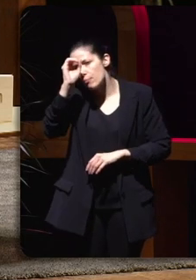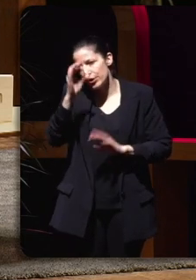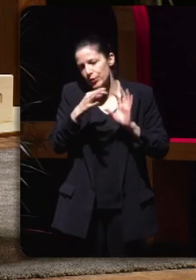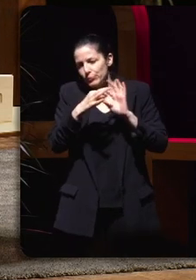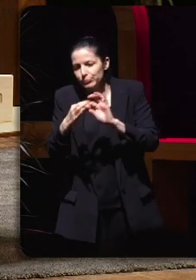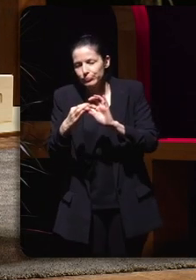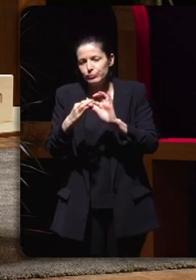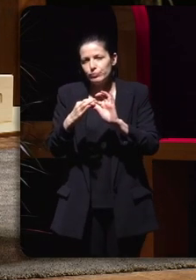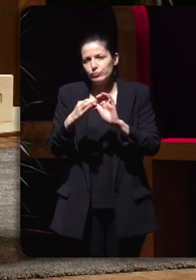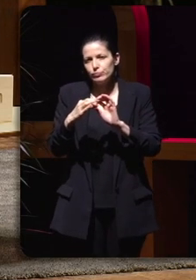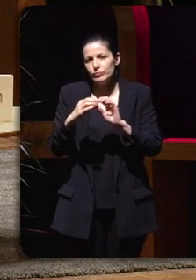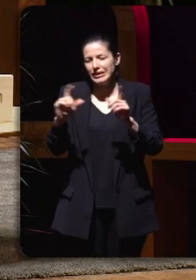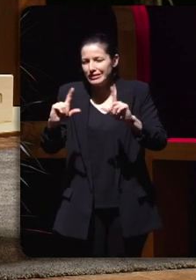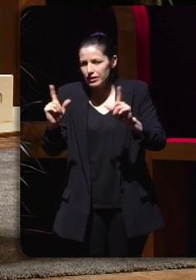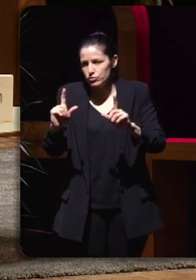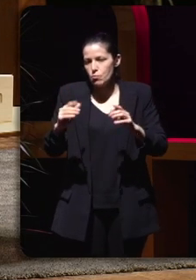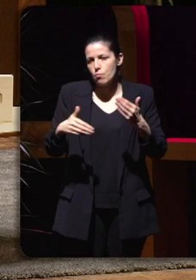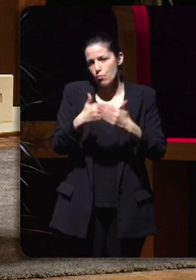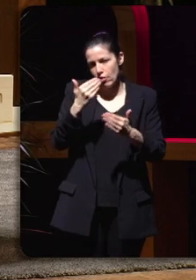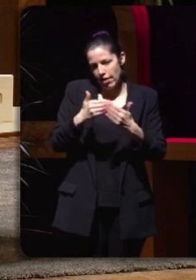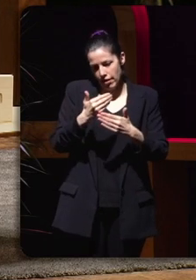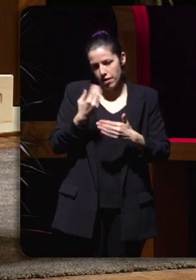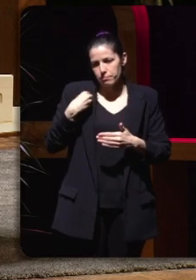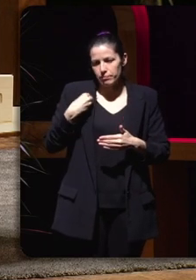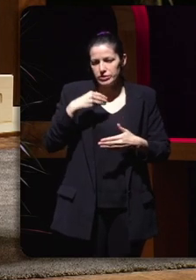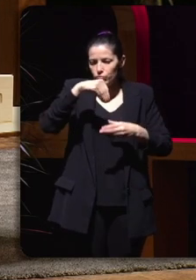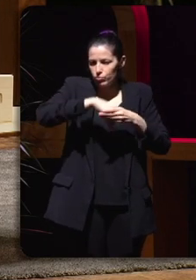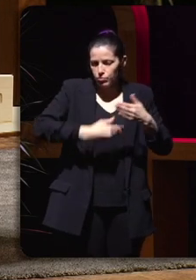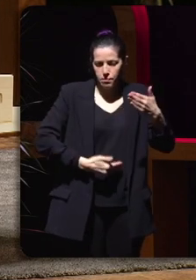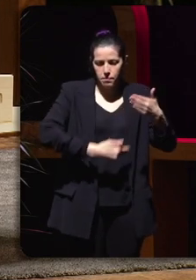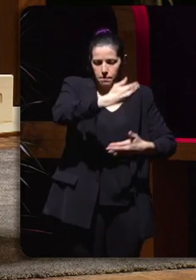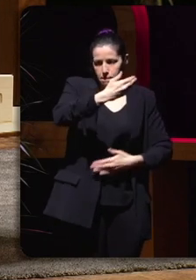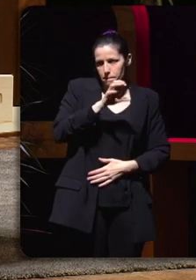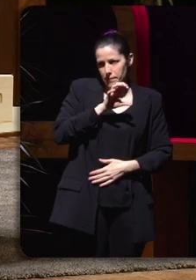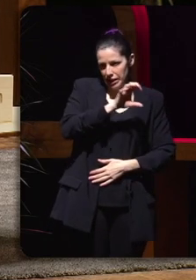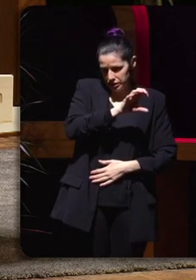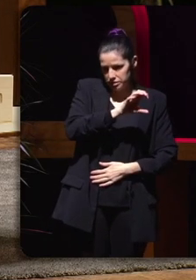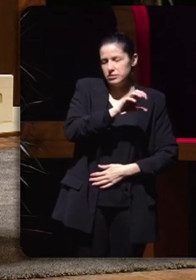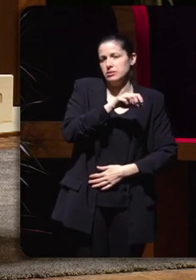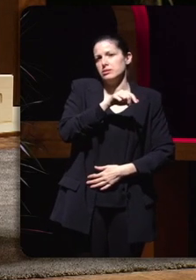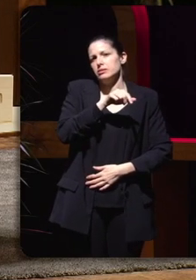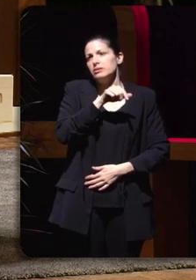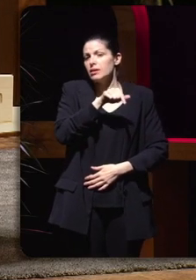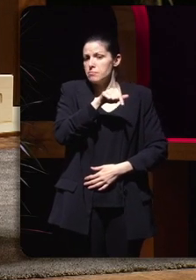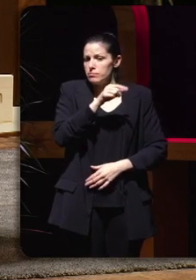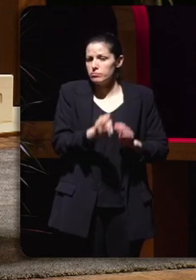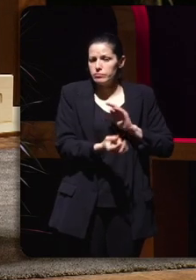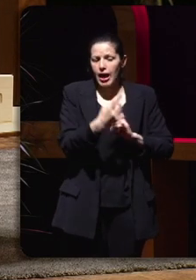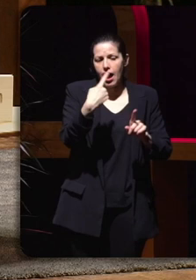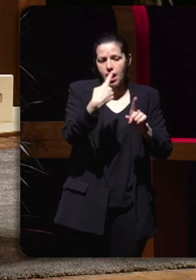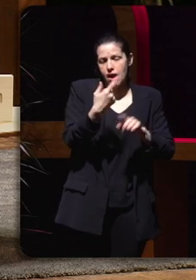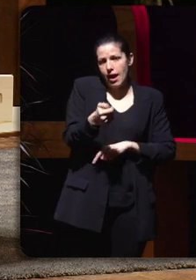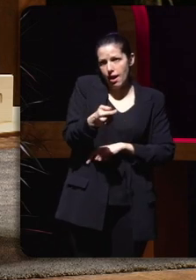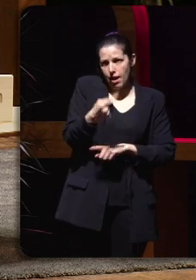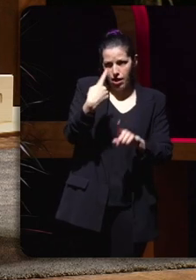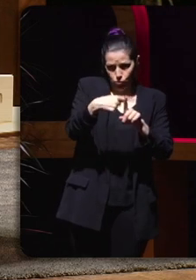moderna en el diario El País era un tipo también fundó fundó canal Plus